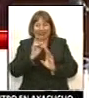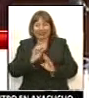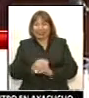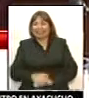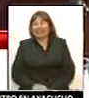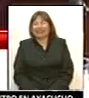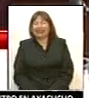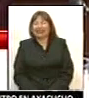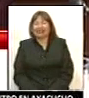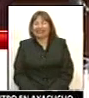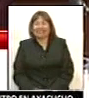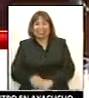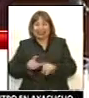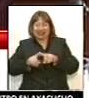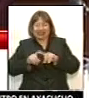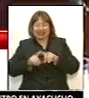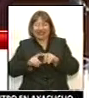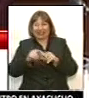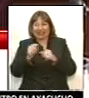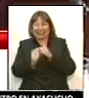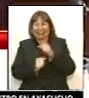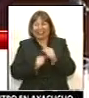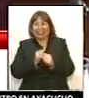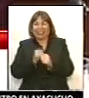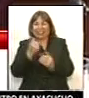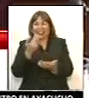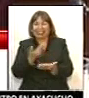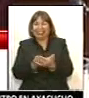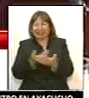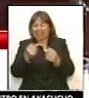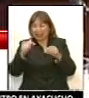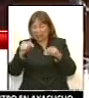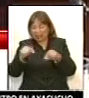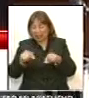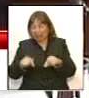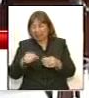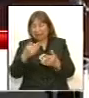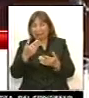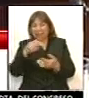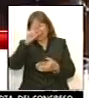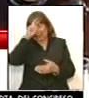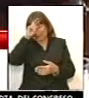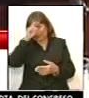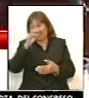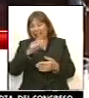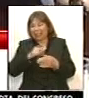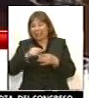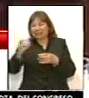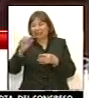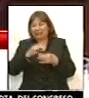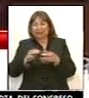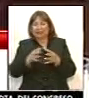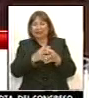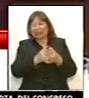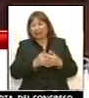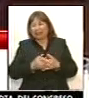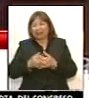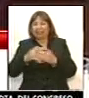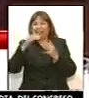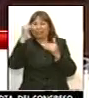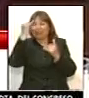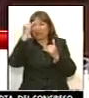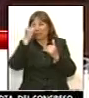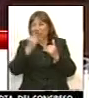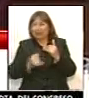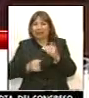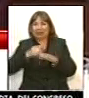tratando. No depende de qué año llegaste en el Perú. En el Perú todo el mundo es migrante. América fue el último continente en